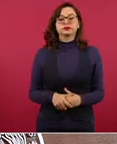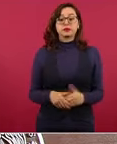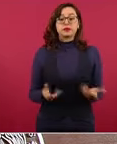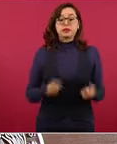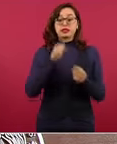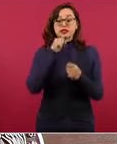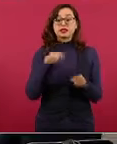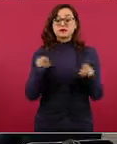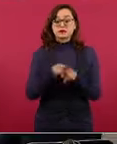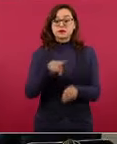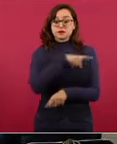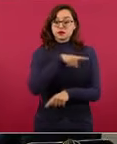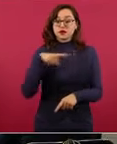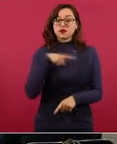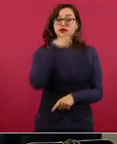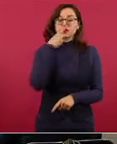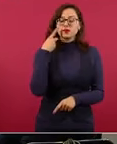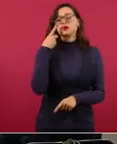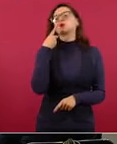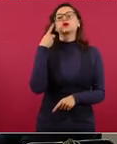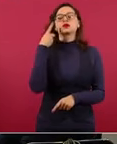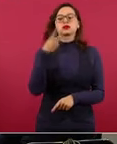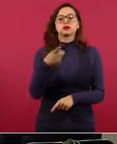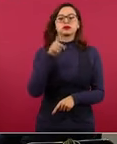metropolitana de monterrey tiene